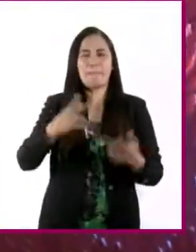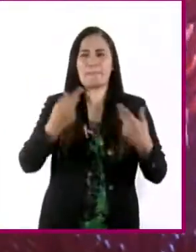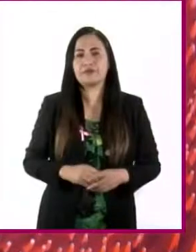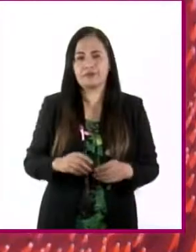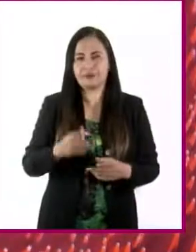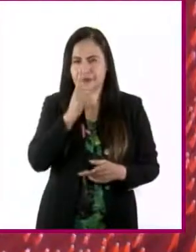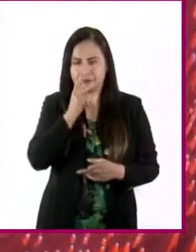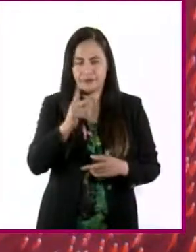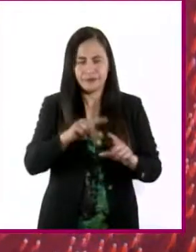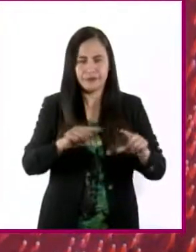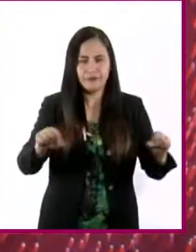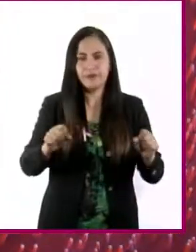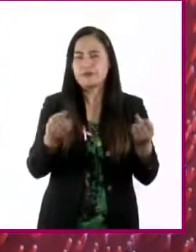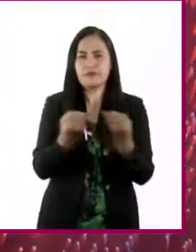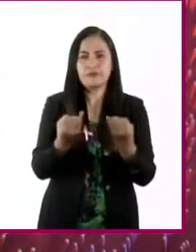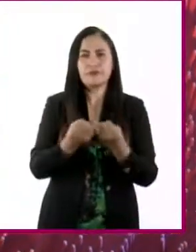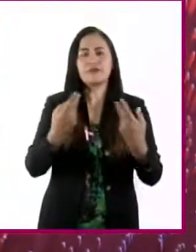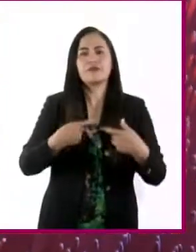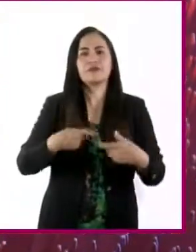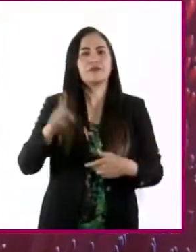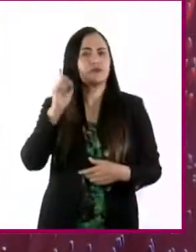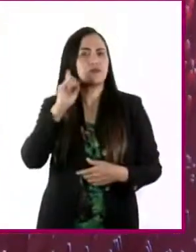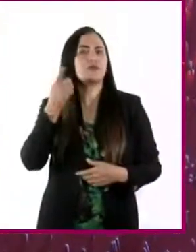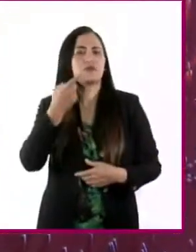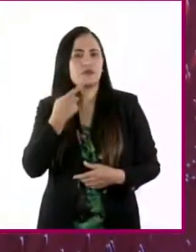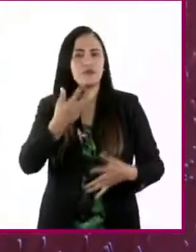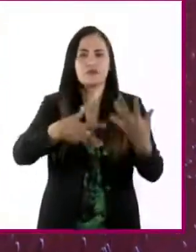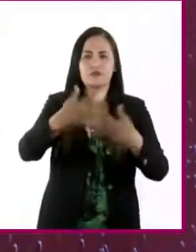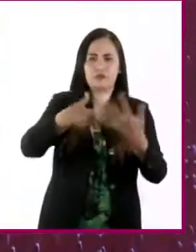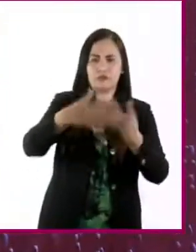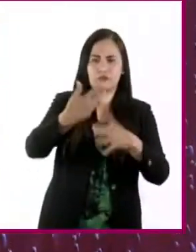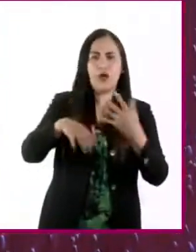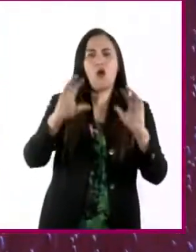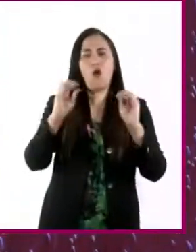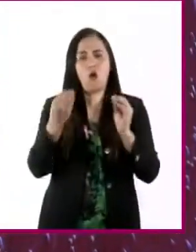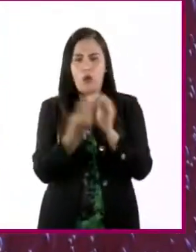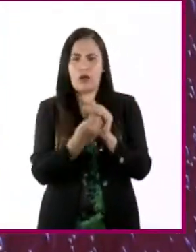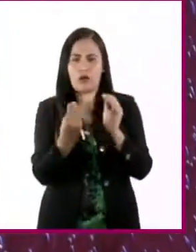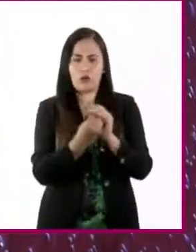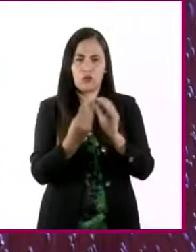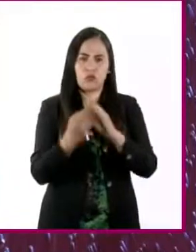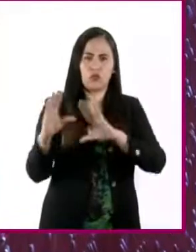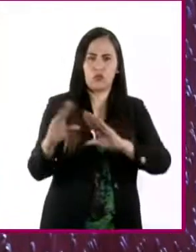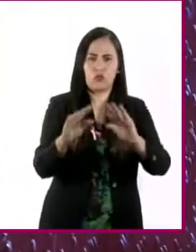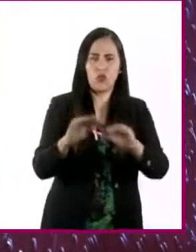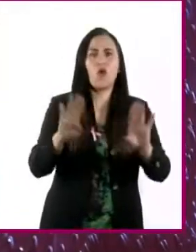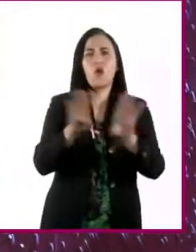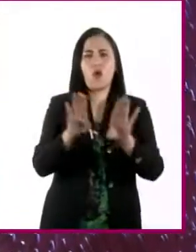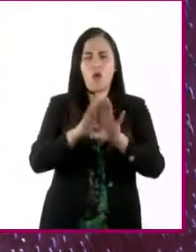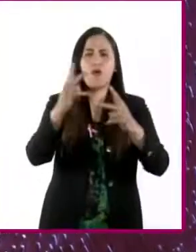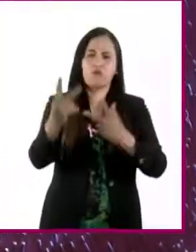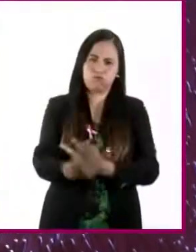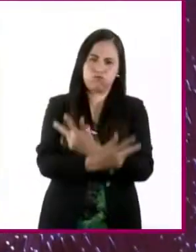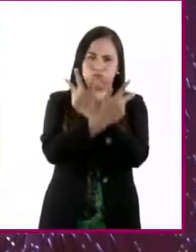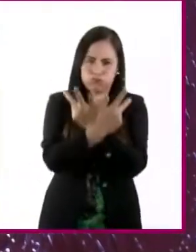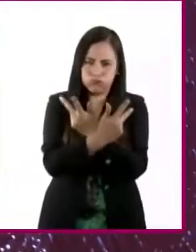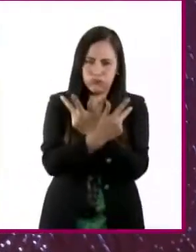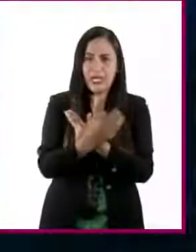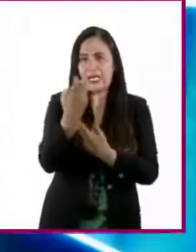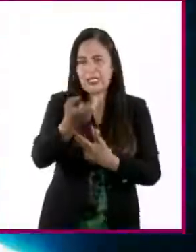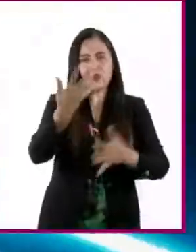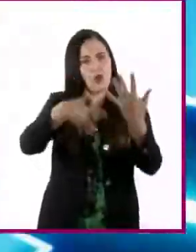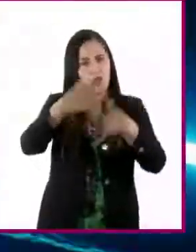hardware que les asisten. Casi siempre se utilizan sistemas parlantes y lectores de voz que les permiten trabajar con varios programas como procesadores de texto.